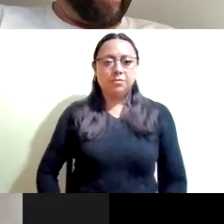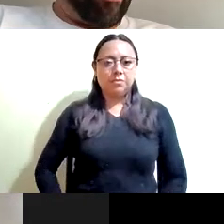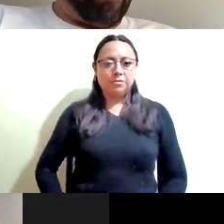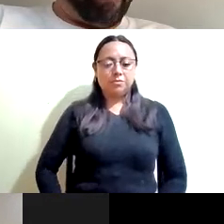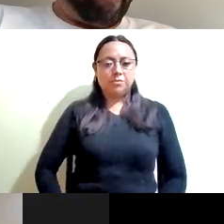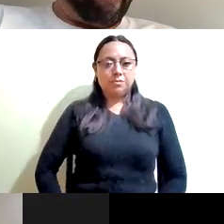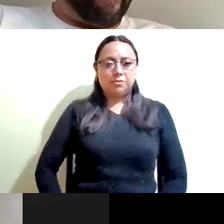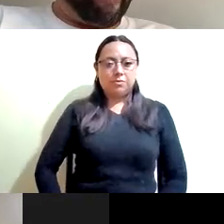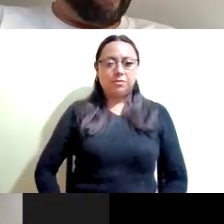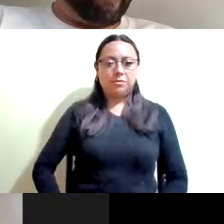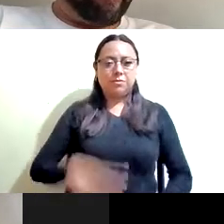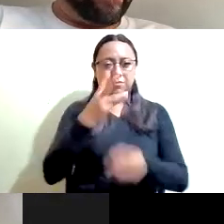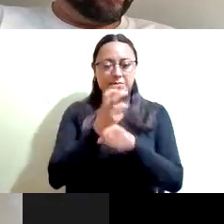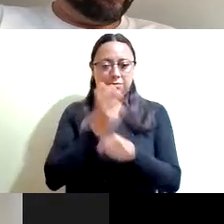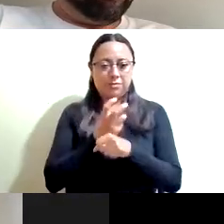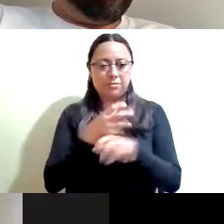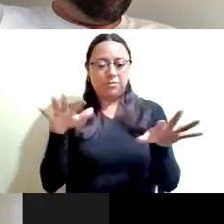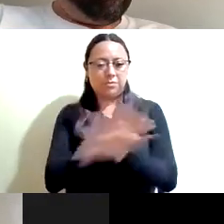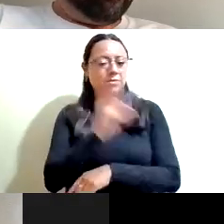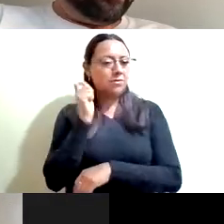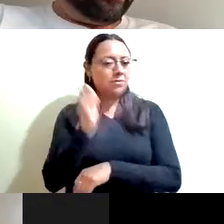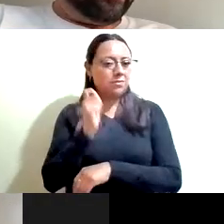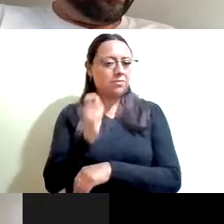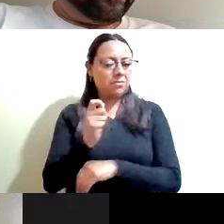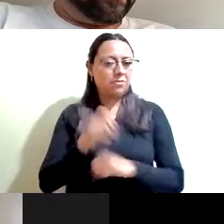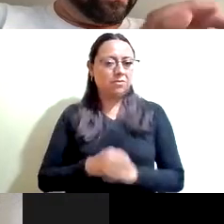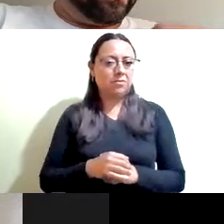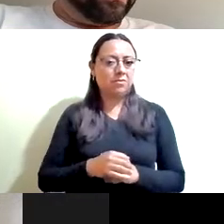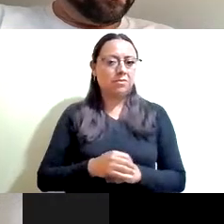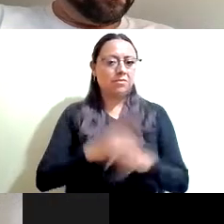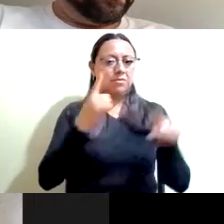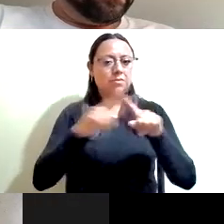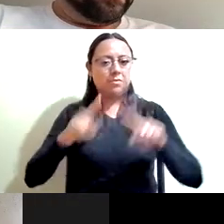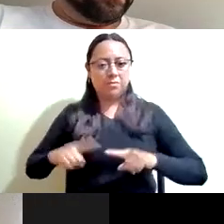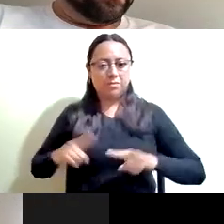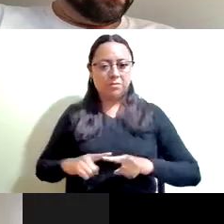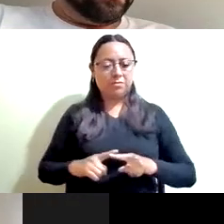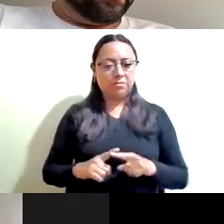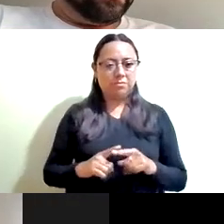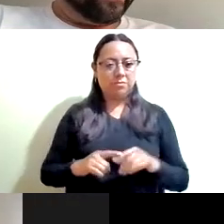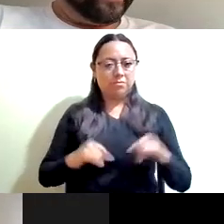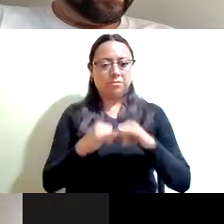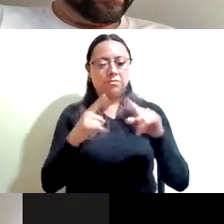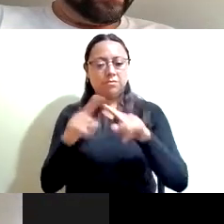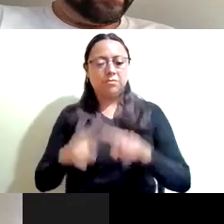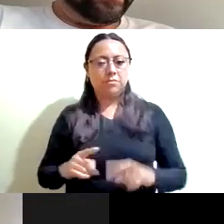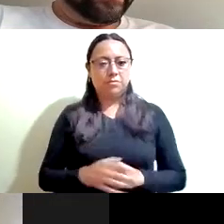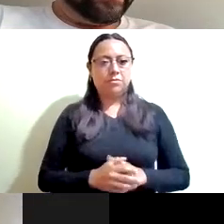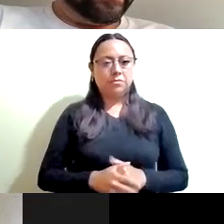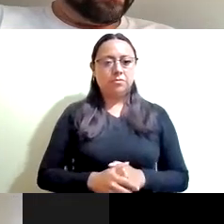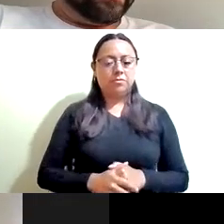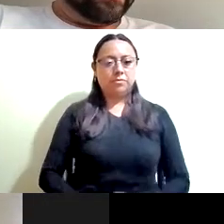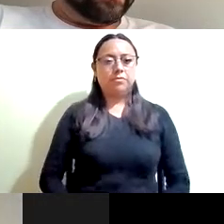Esta tercera modificación se refiere a la inclusión de diversas dependencias mencionadas por el Grupo Parlamentario de Acción Nacional.